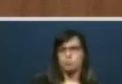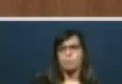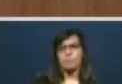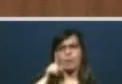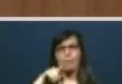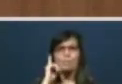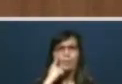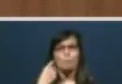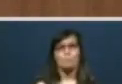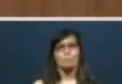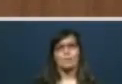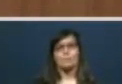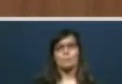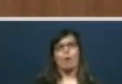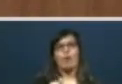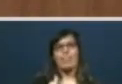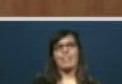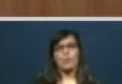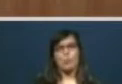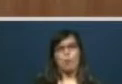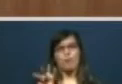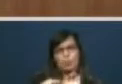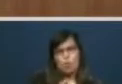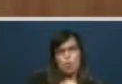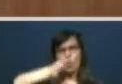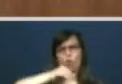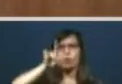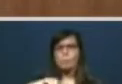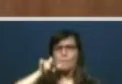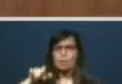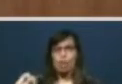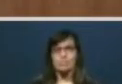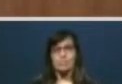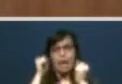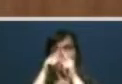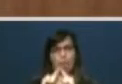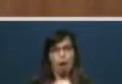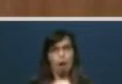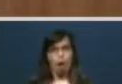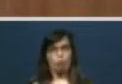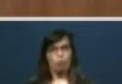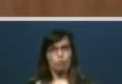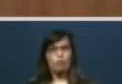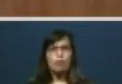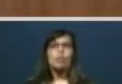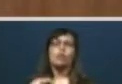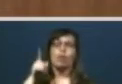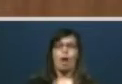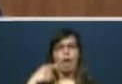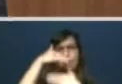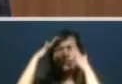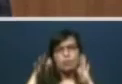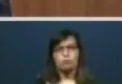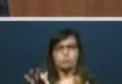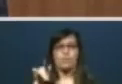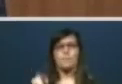colorrectal la nueva iniciativa de atención a largos supervivientes o la instalación de un nuevo pet tac en salamanca además